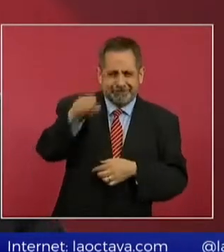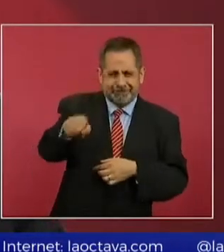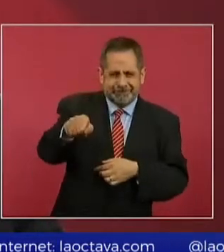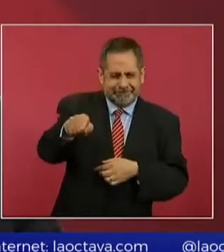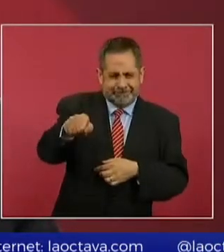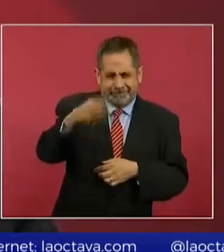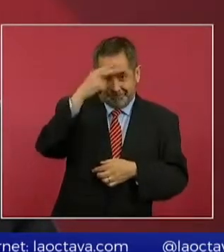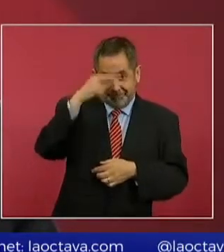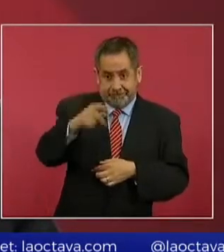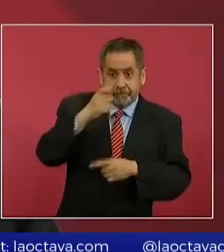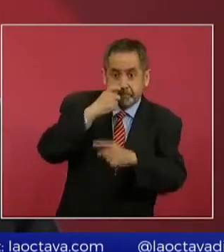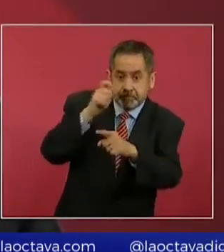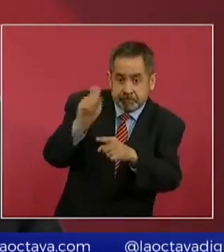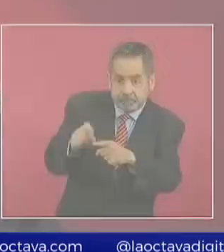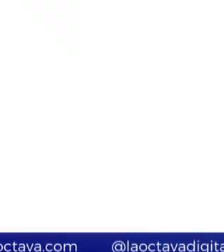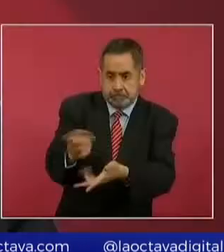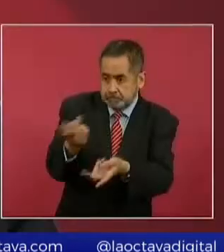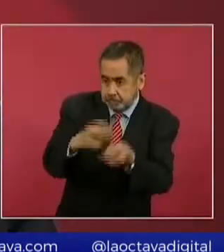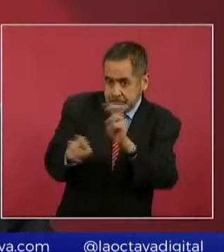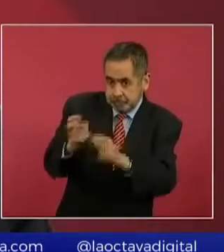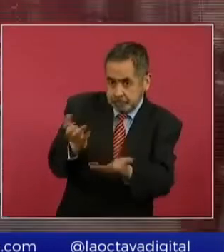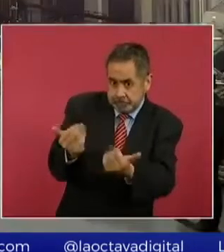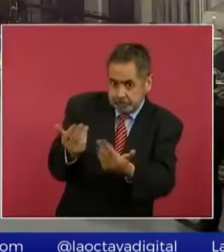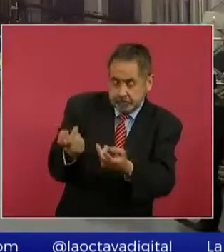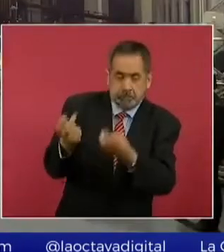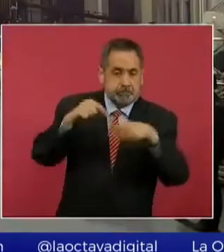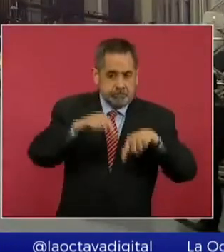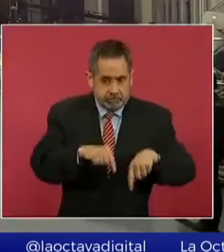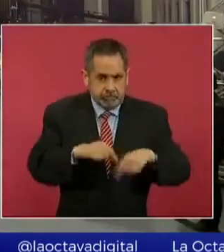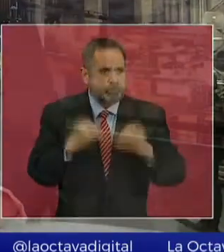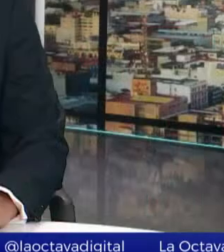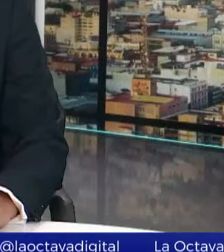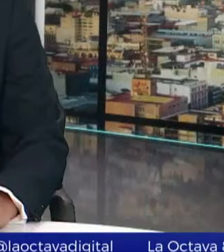los mexicanos de Ucrania. Igual, la misma.